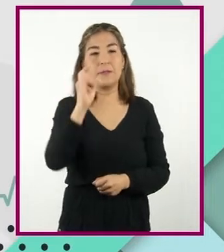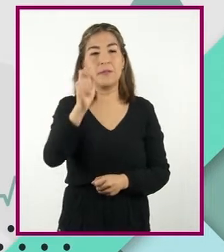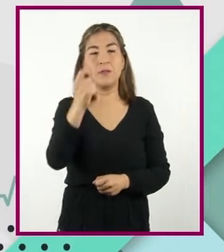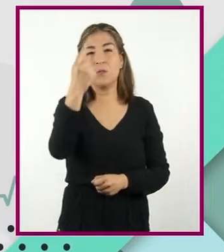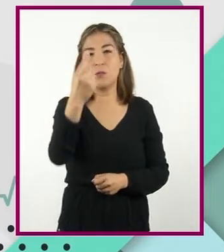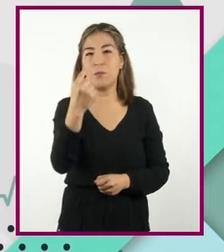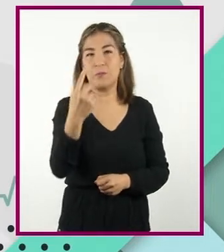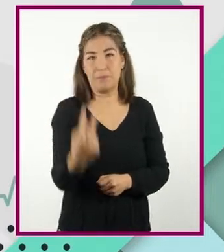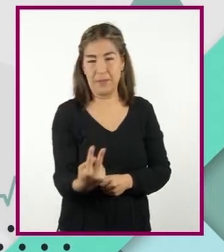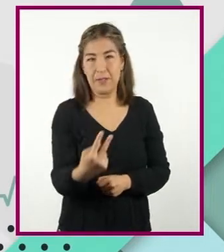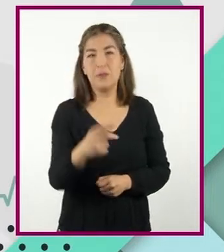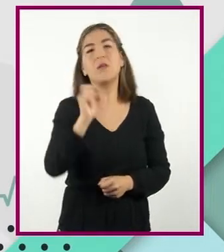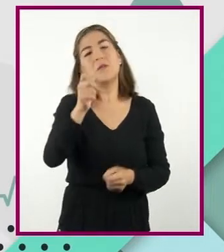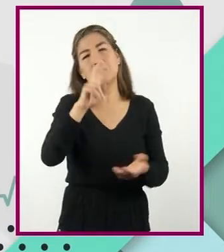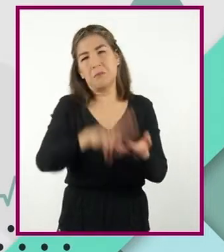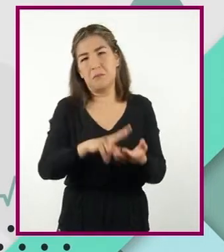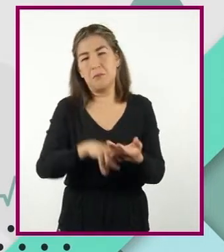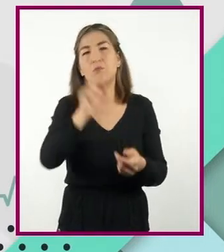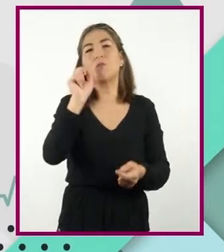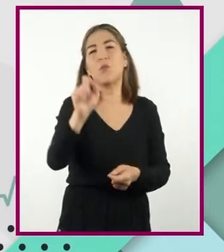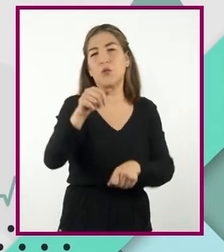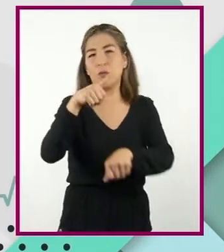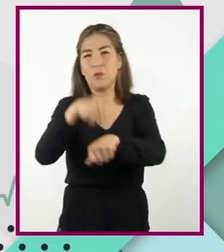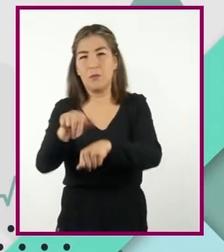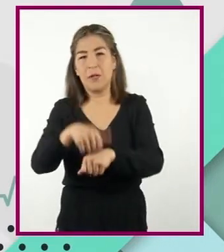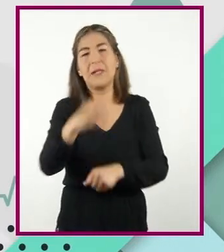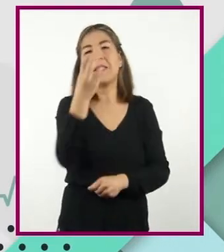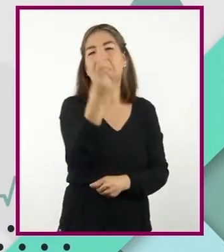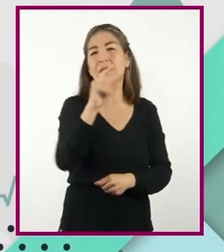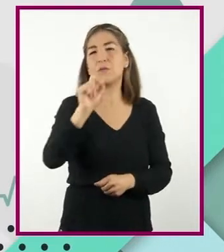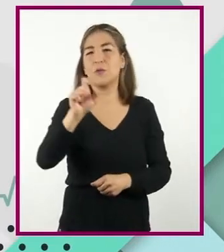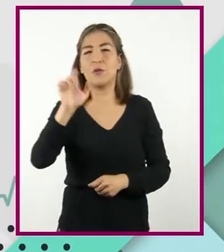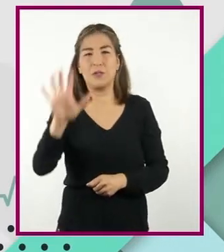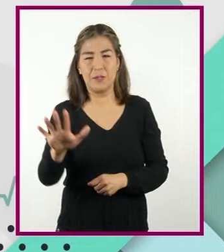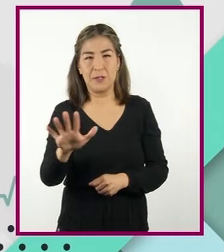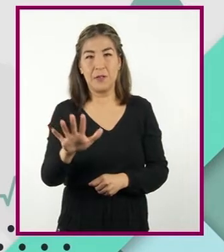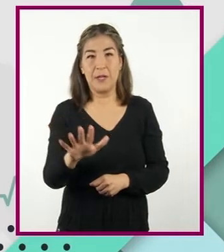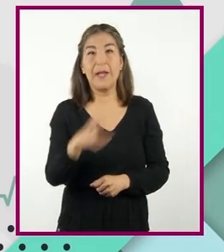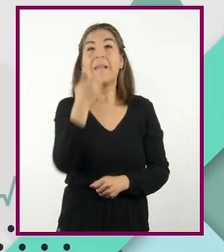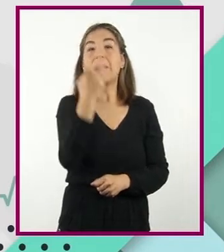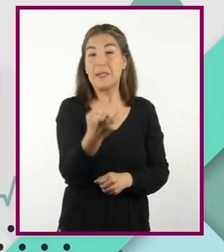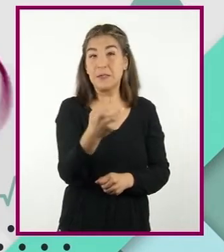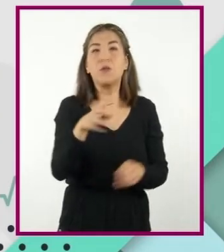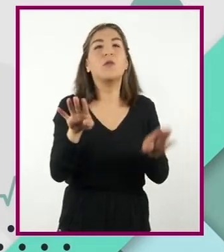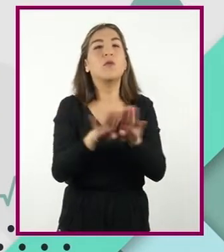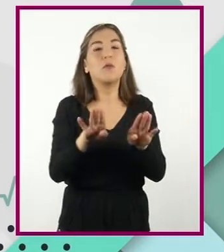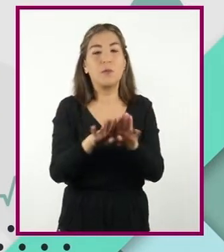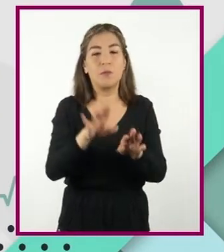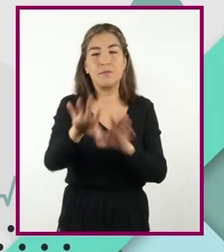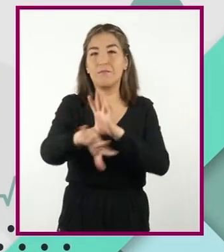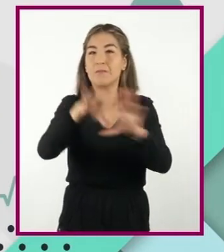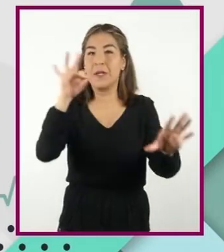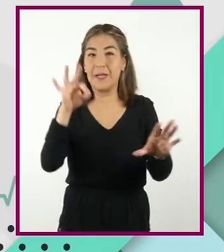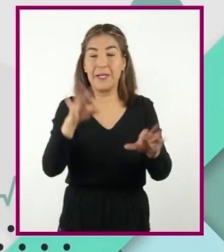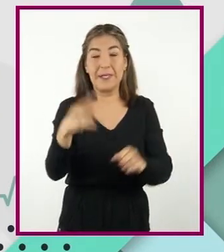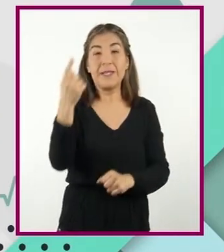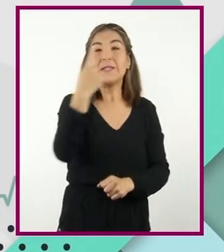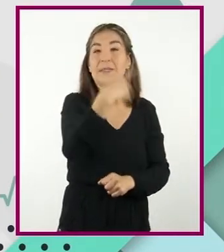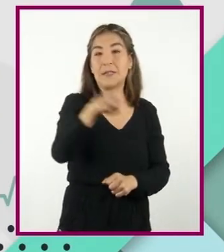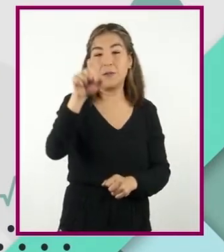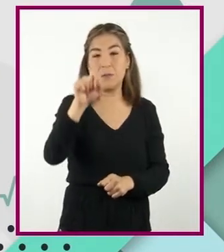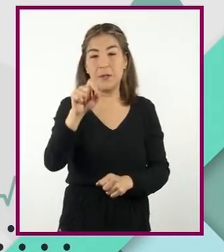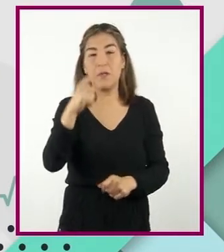su equivalente como un número decimal, 3.5. Llevamos a cabo el producto 120